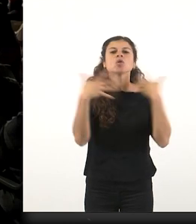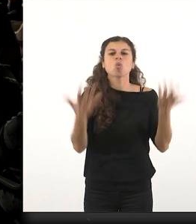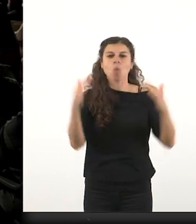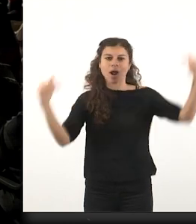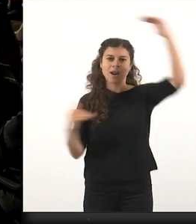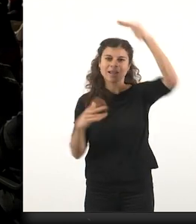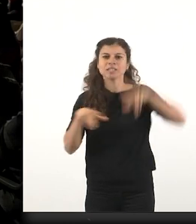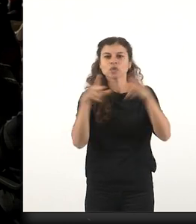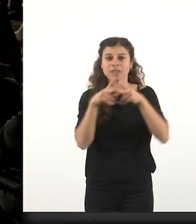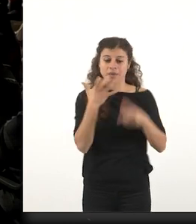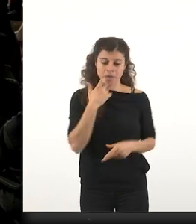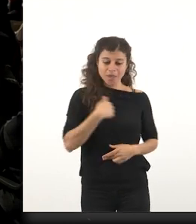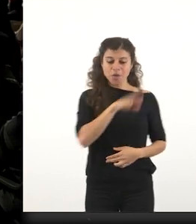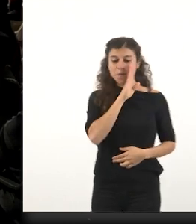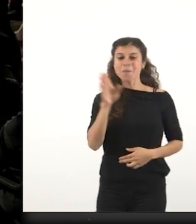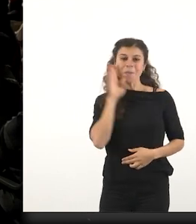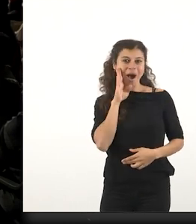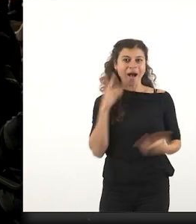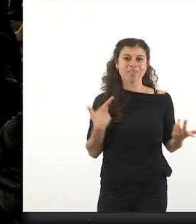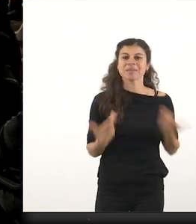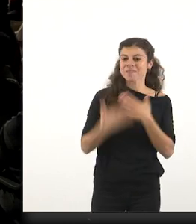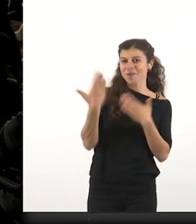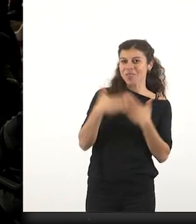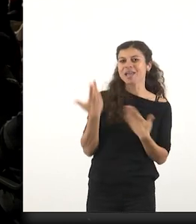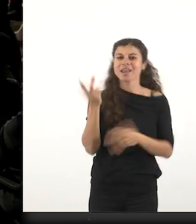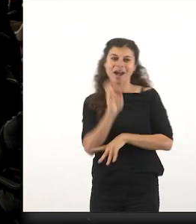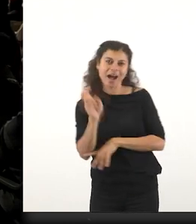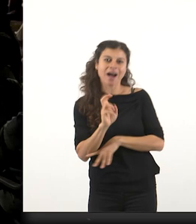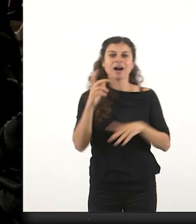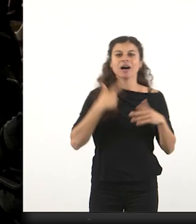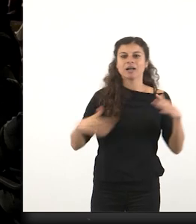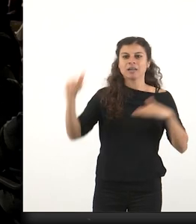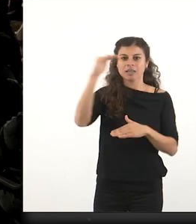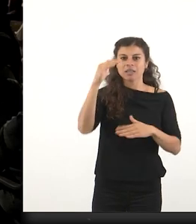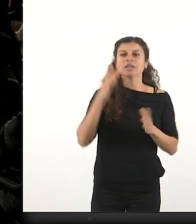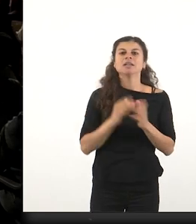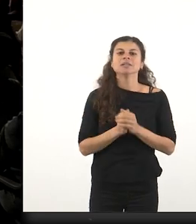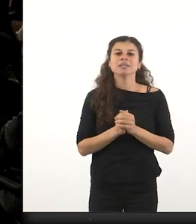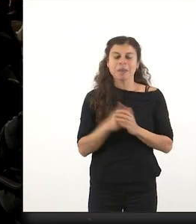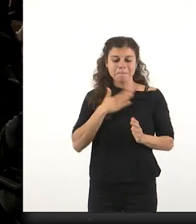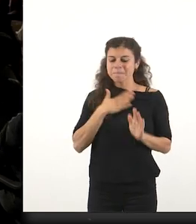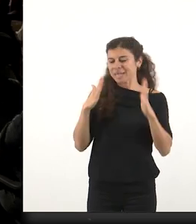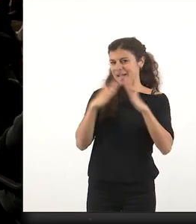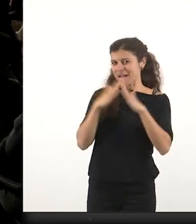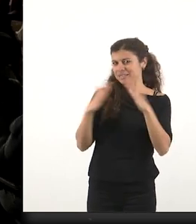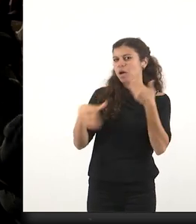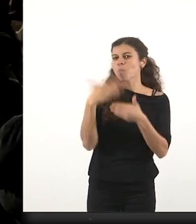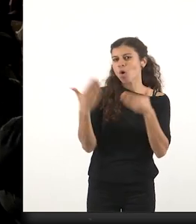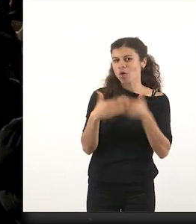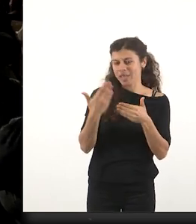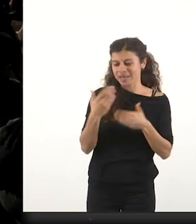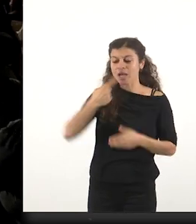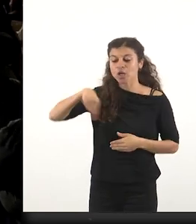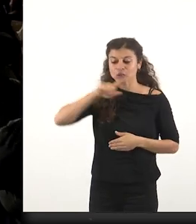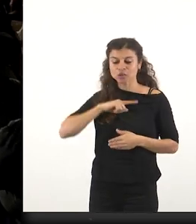actriz alternativa, súper guay, que hago monólogos, que en mi casa no hay castigo, hay consecuencias. Qué moderna que es mi casa, nena. Hacemos